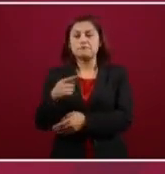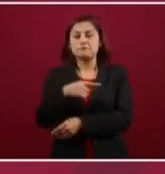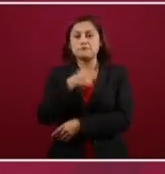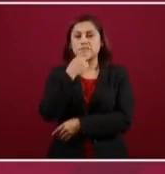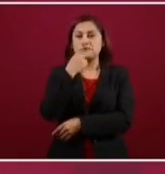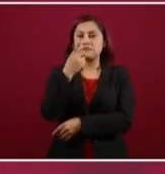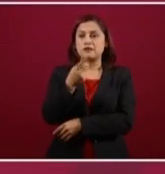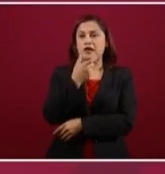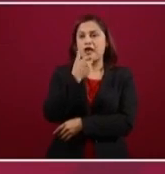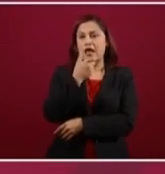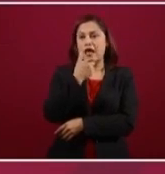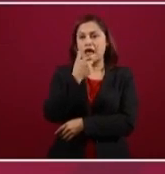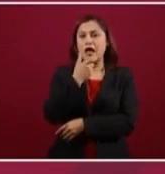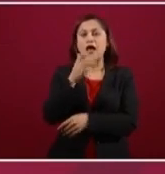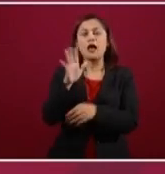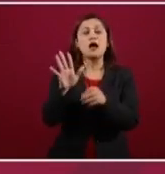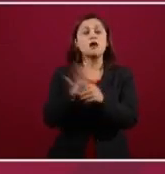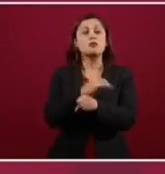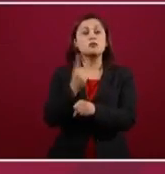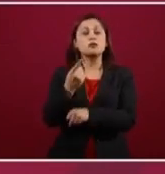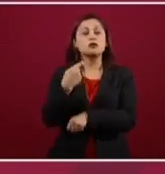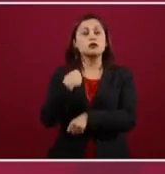porque di a conocer